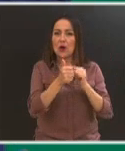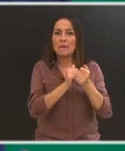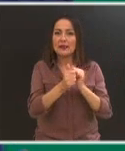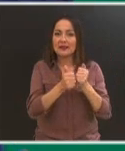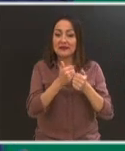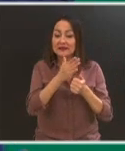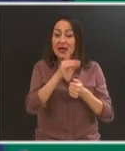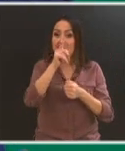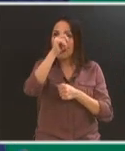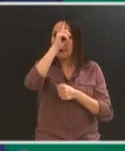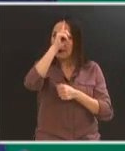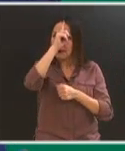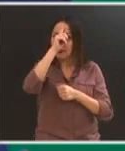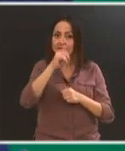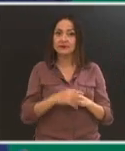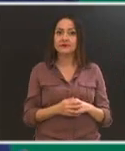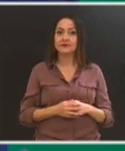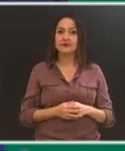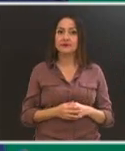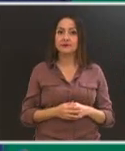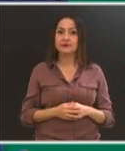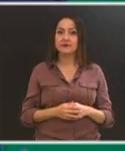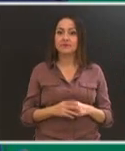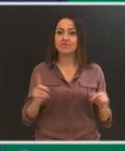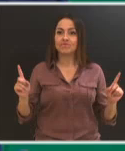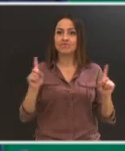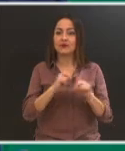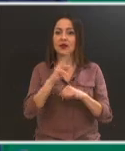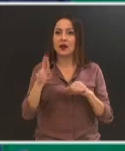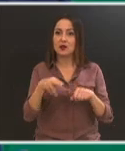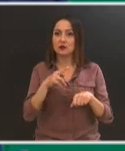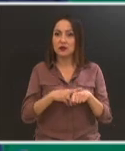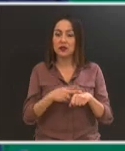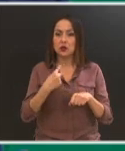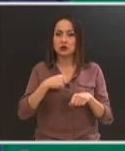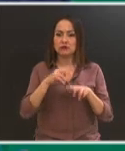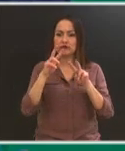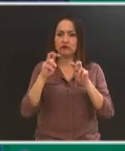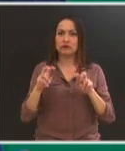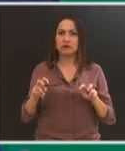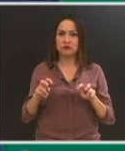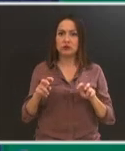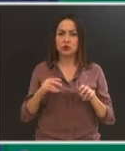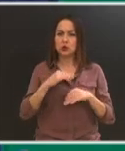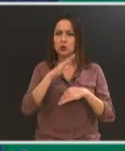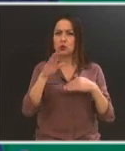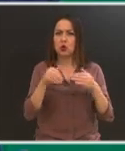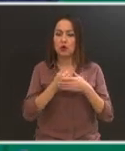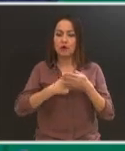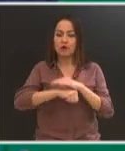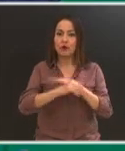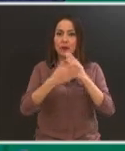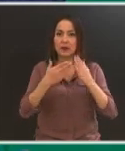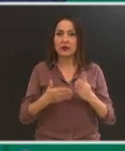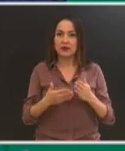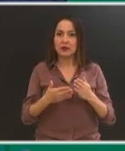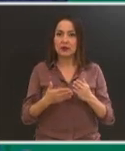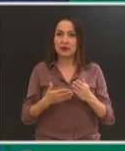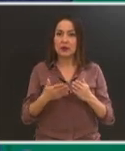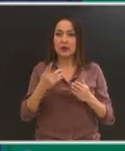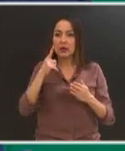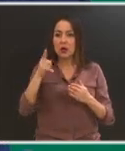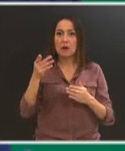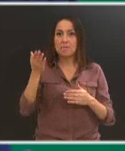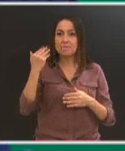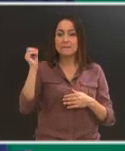en Alemania. Y con respecto al mercado de fichajes nacional, haremos el análisis de todos los futbolistas compasados a